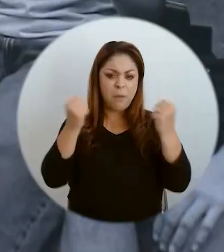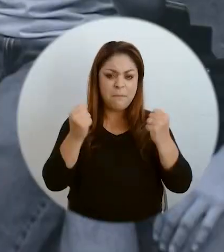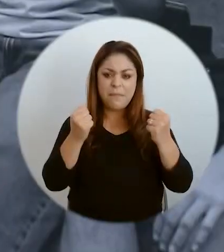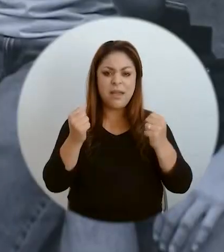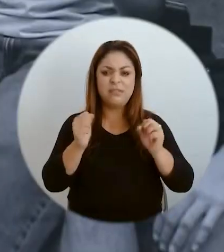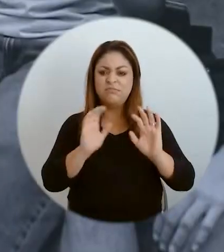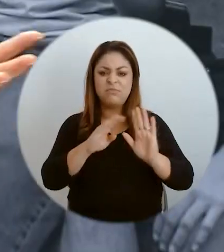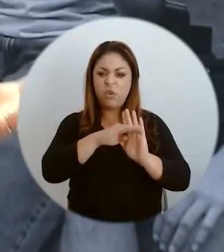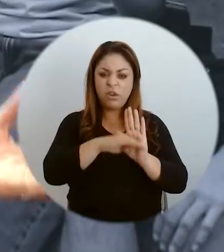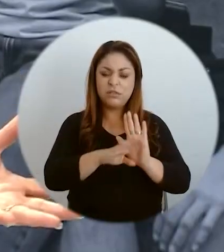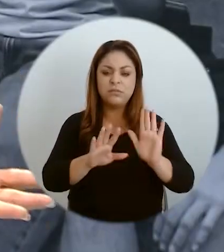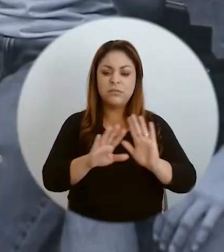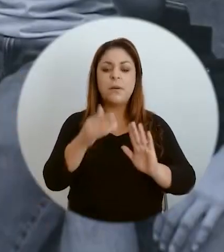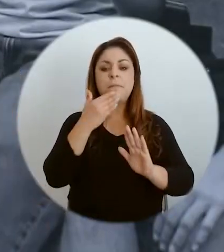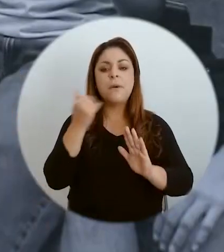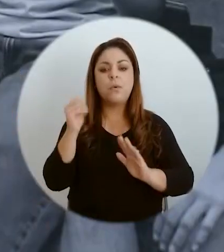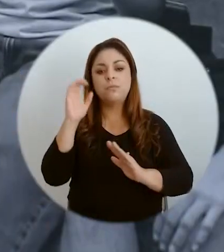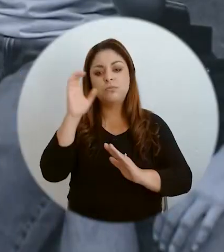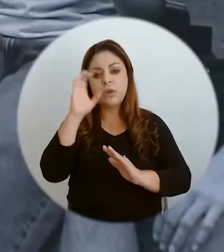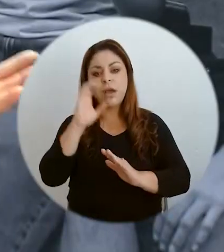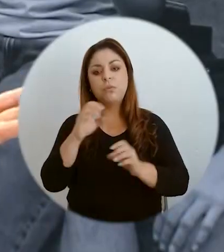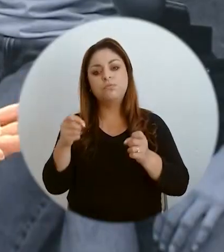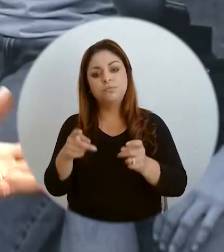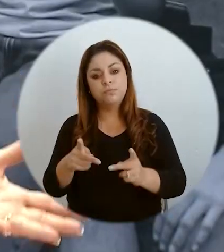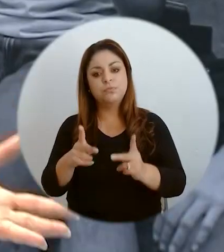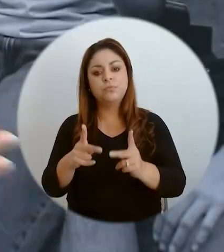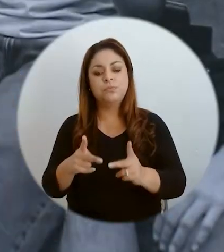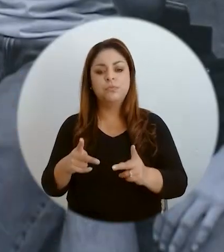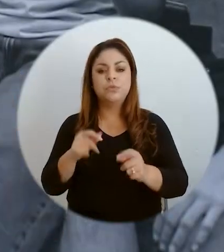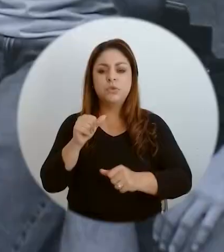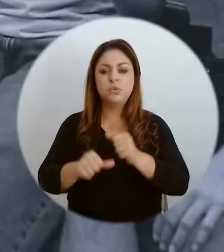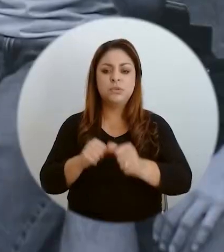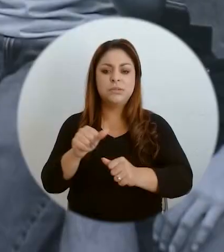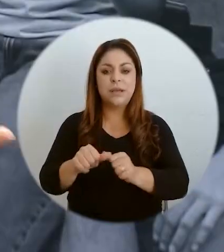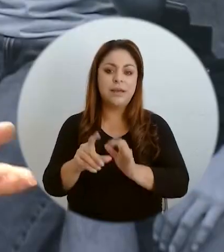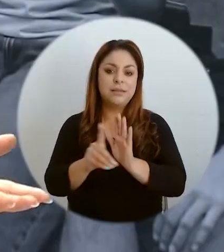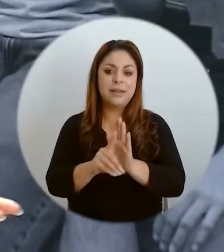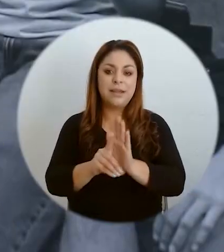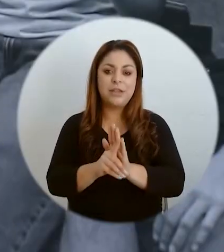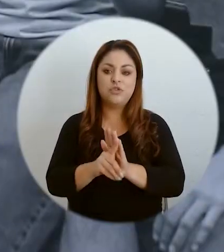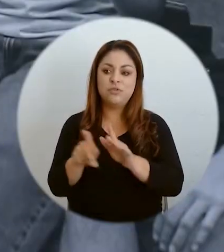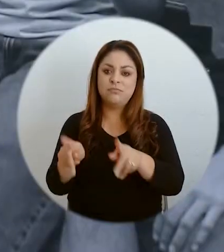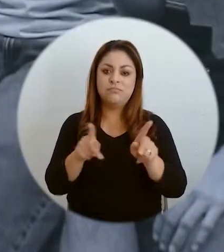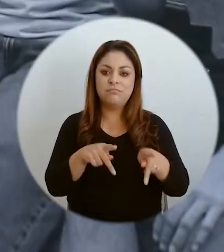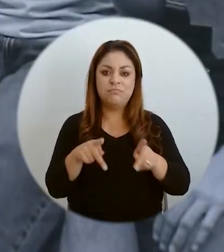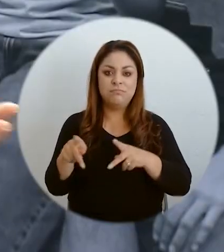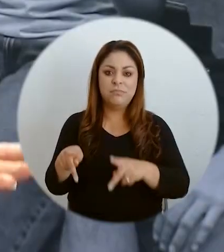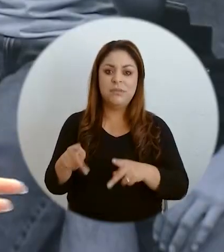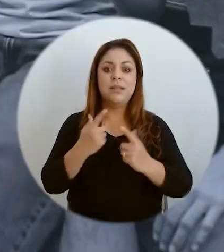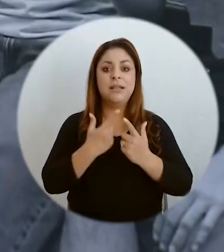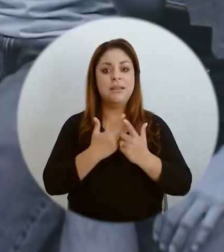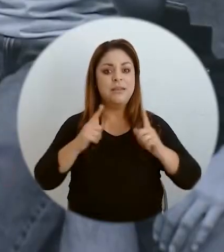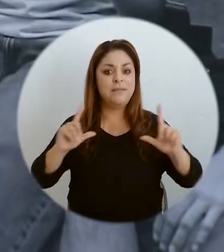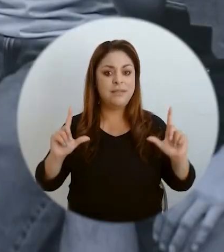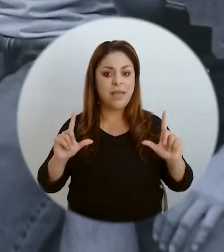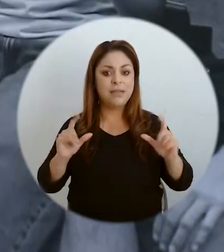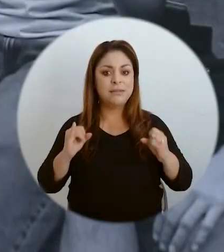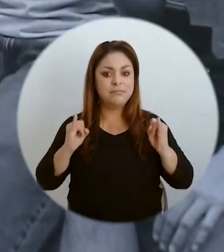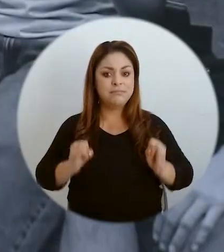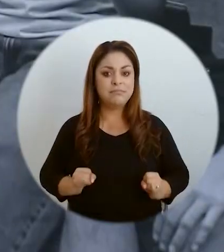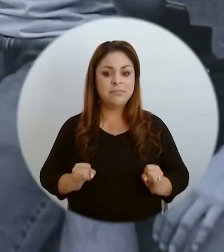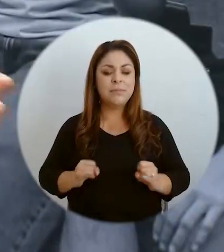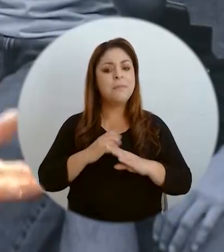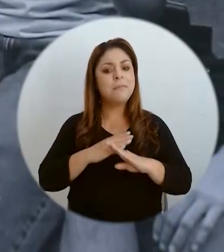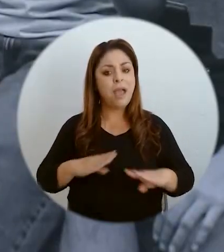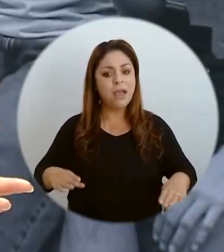establecido y abrir oportunidades, luchar por los derechos civiles, por las libertades individuales,